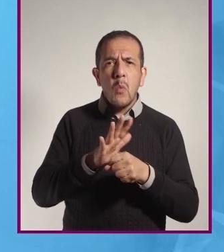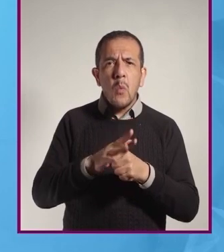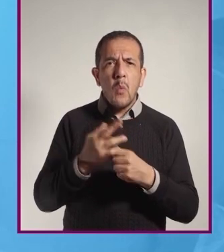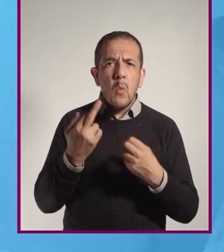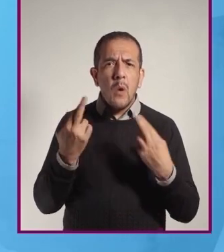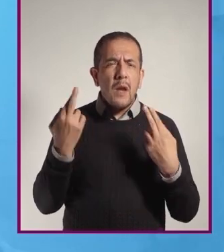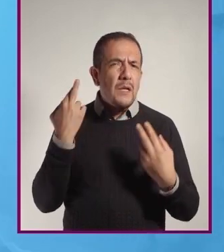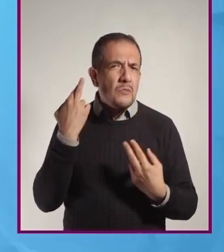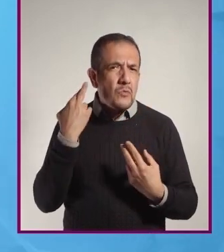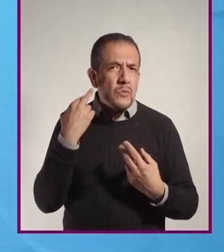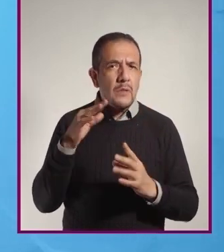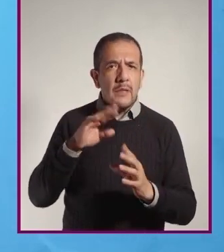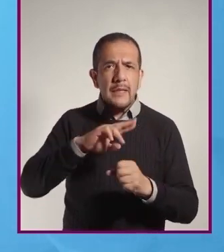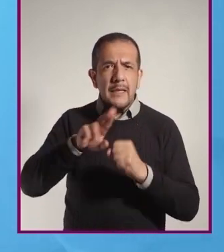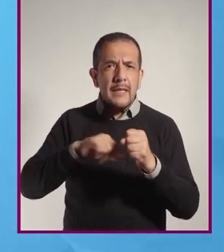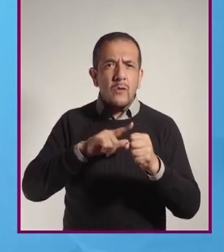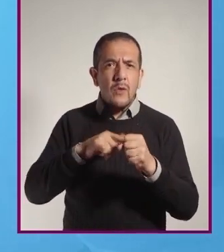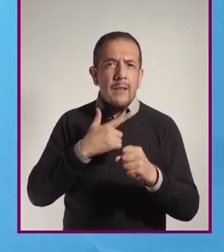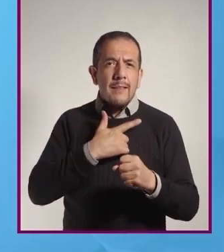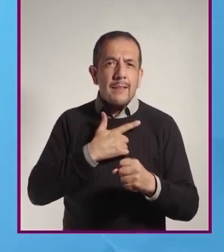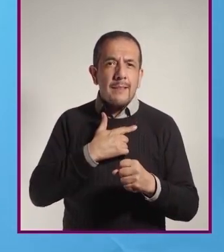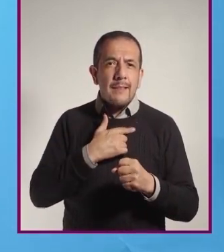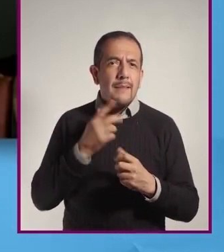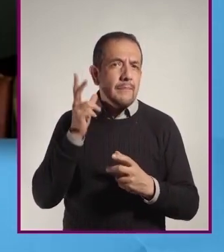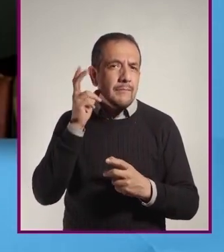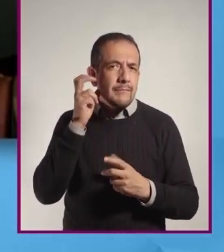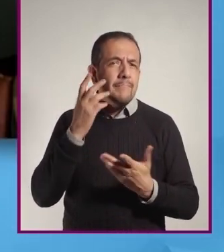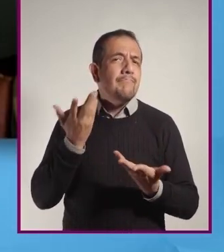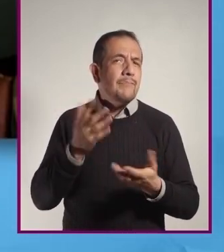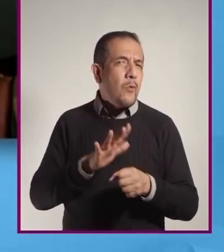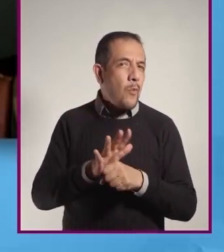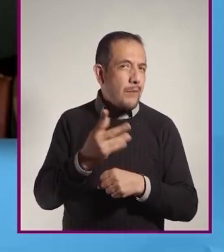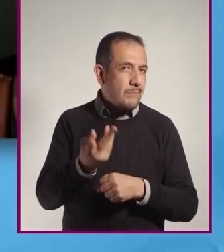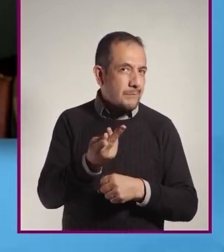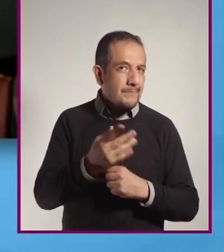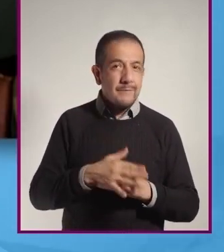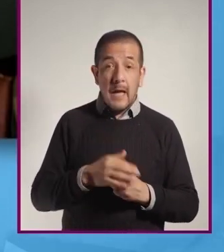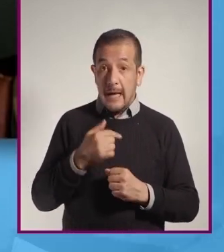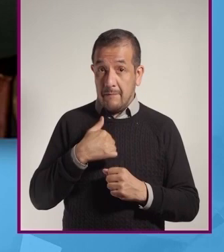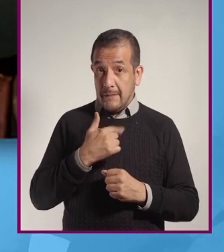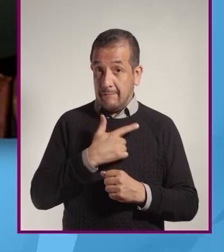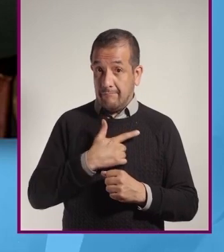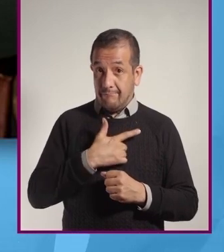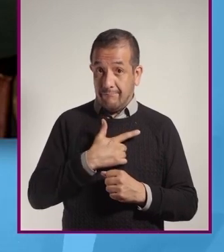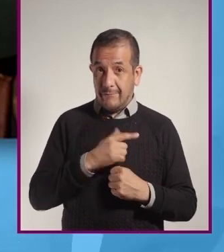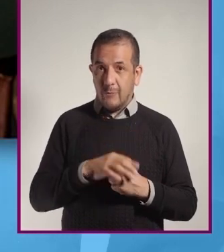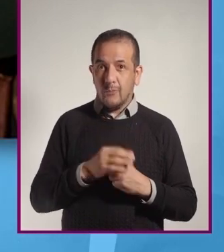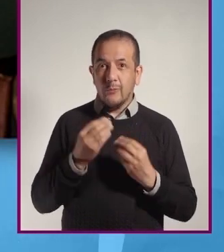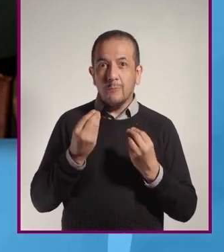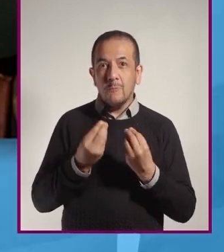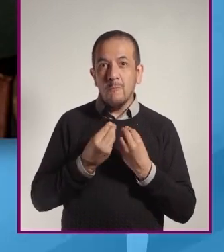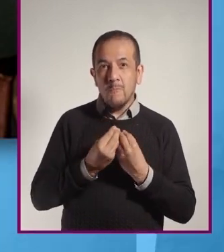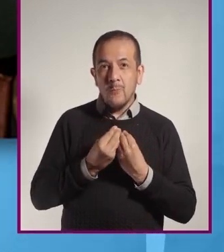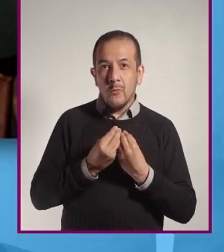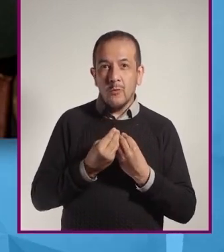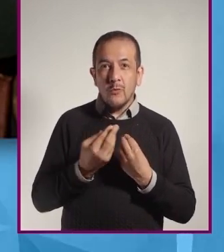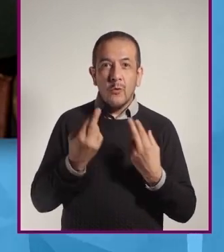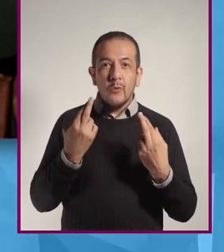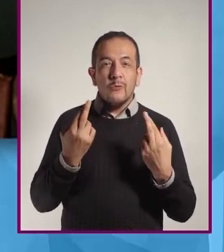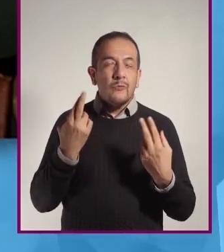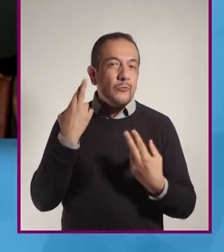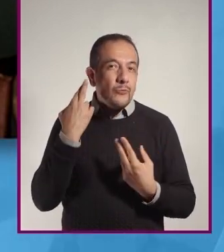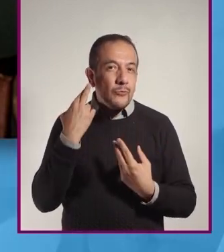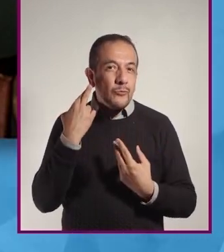la naturaleza que te gusta más? A mí en lo personal me gusta mucho el sonido del